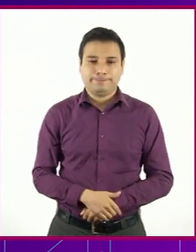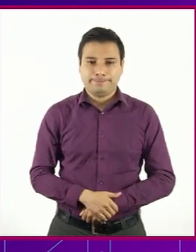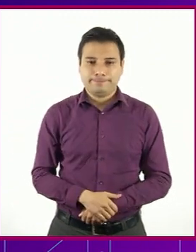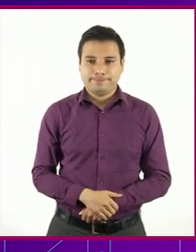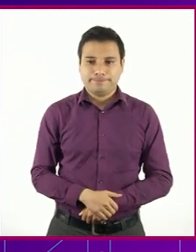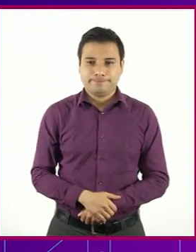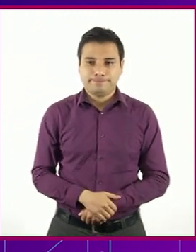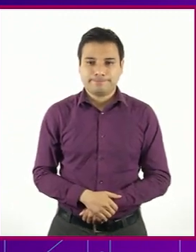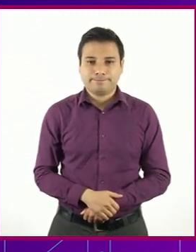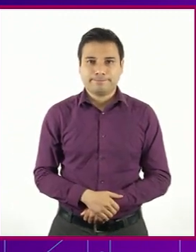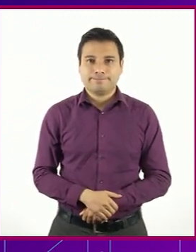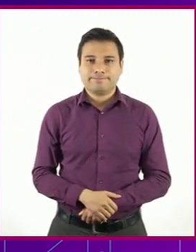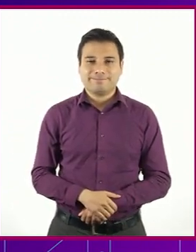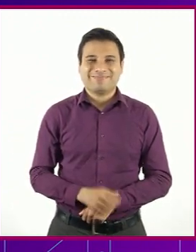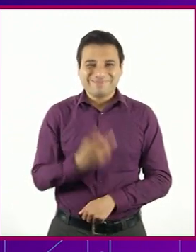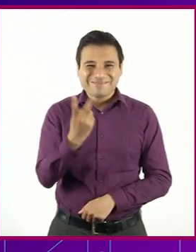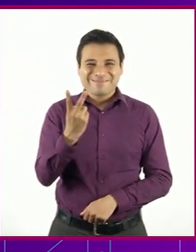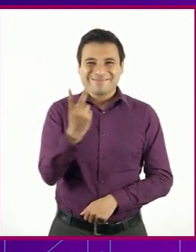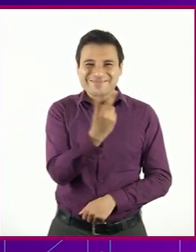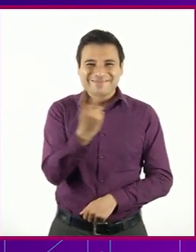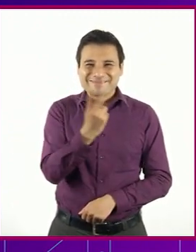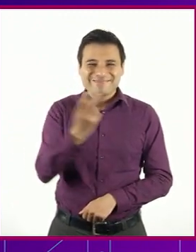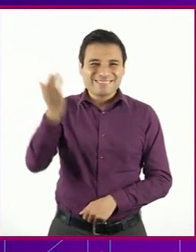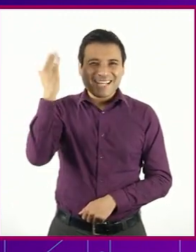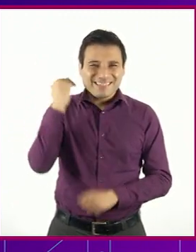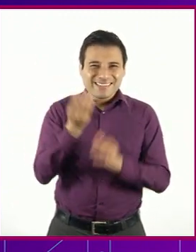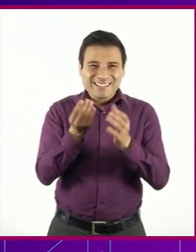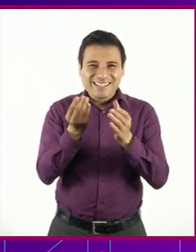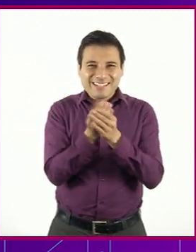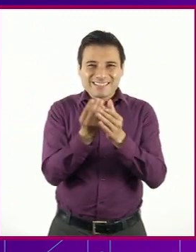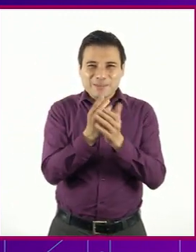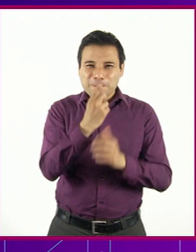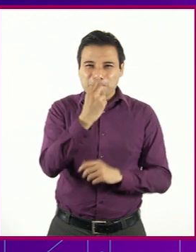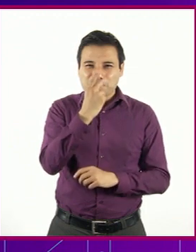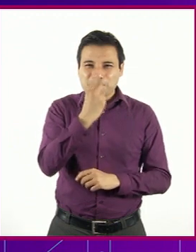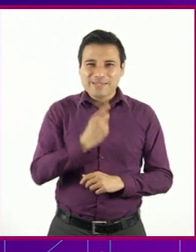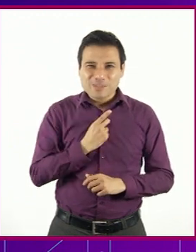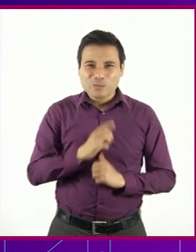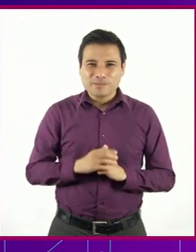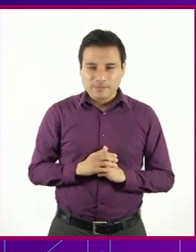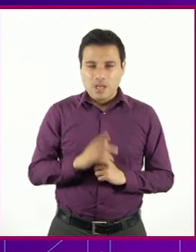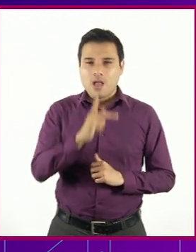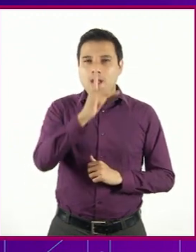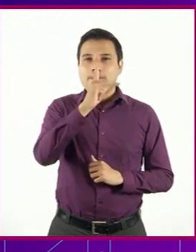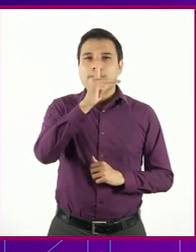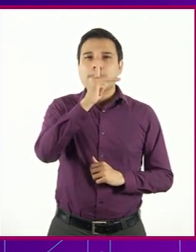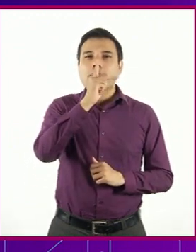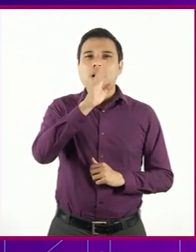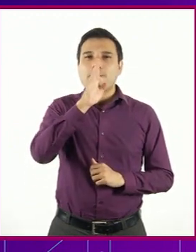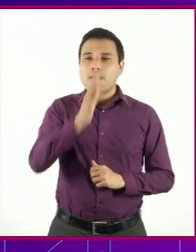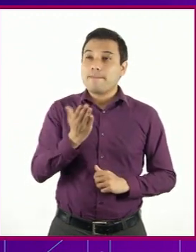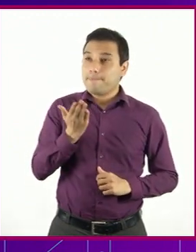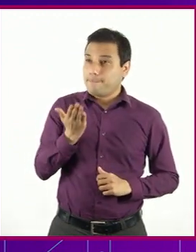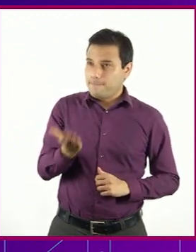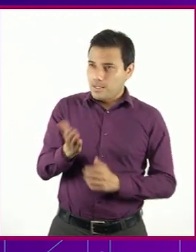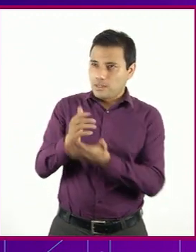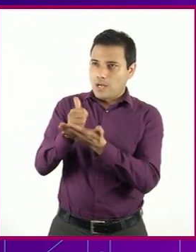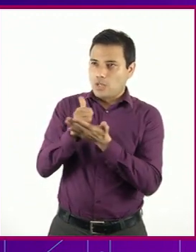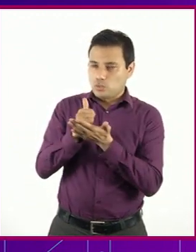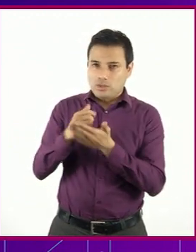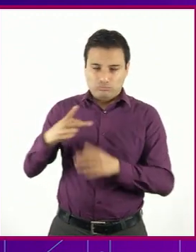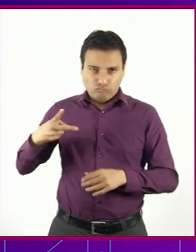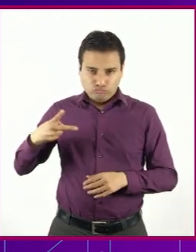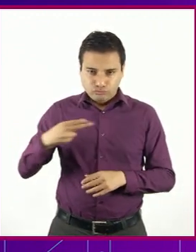Y me acordé lo que ustedes nos han mencionado en cada sesión. Fue a pedir ayuda a mis papás para realizar el corte de la